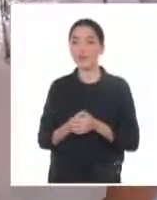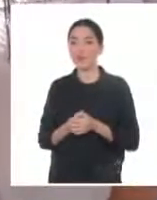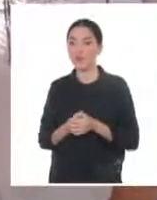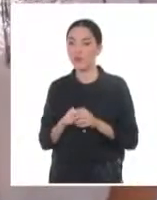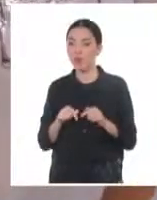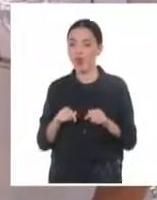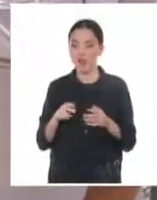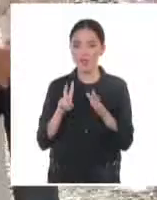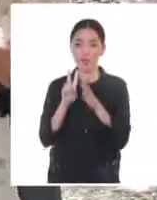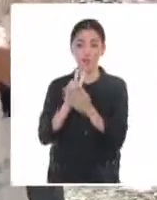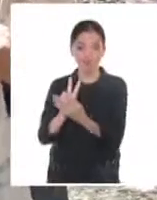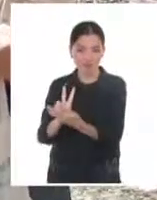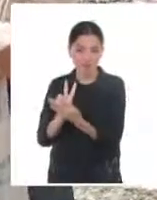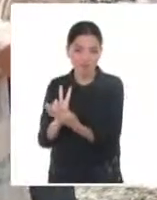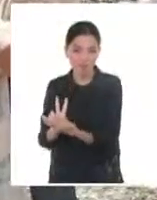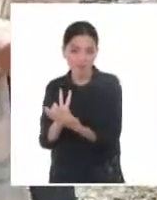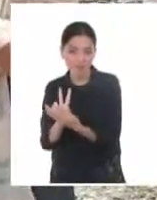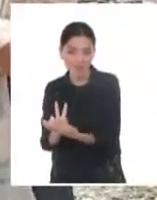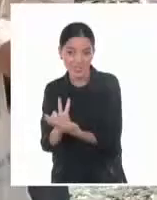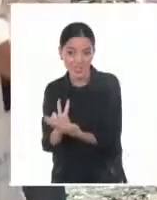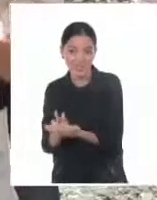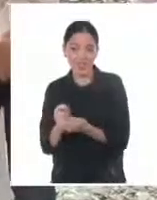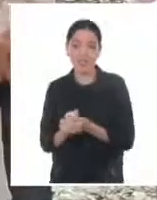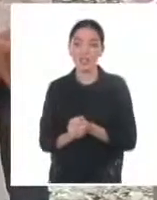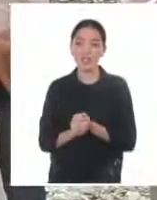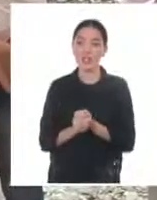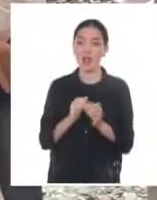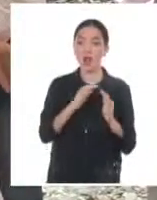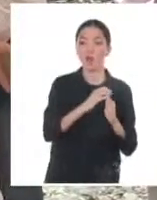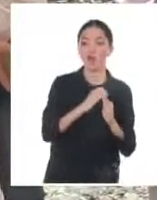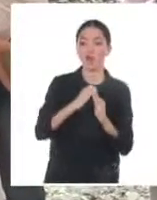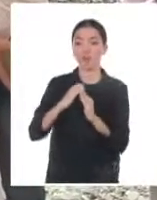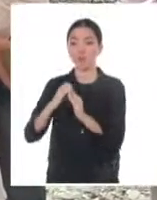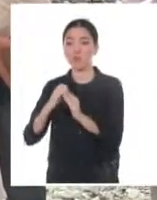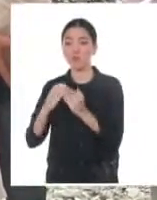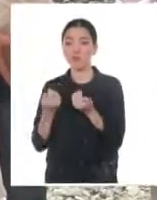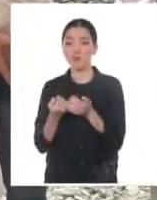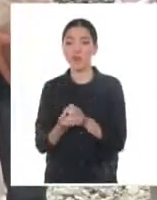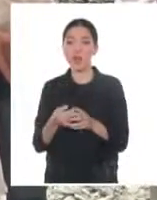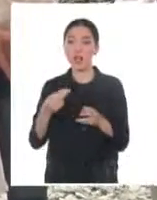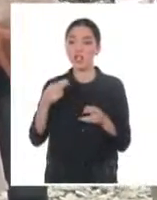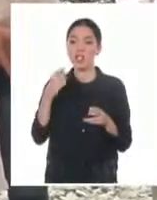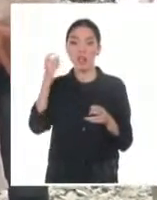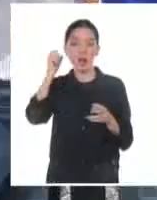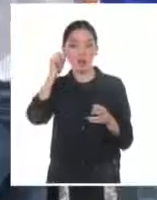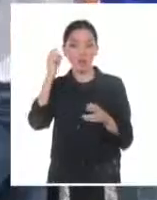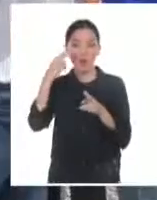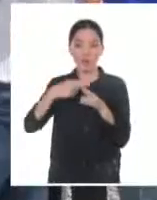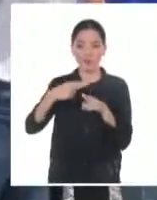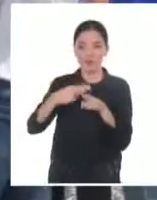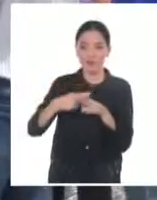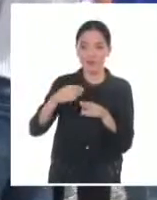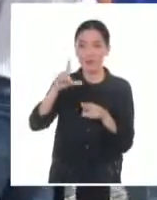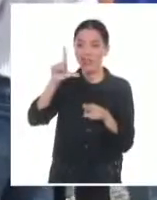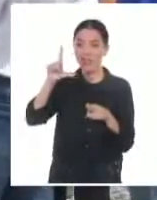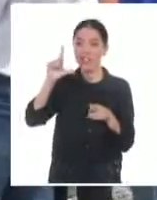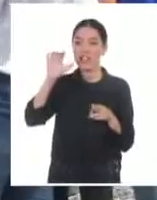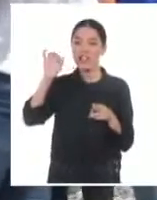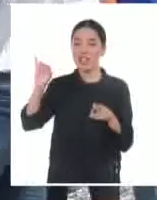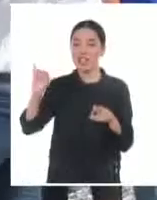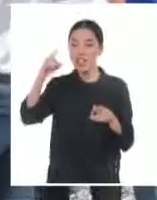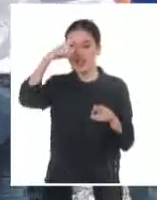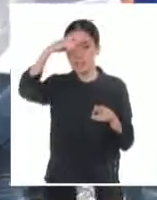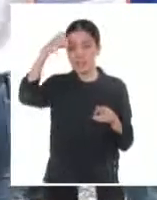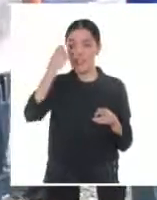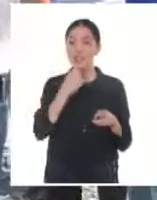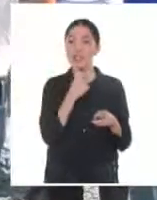acompañada de Lisette Martínez Luzardo, viceministra de Cultura para atender a la región oriental, previo al proceso asambleario del 10º